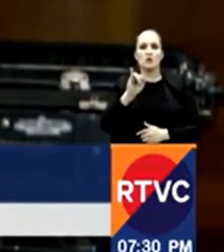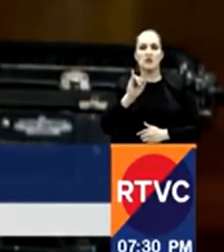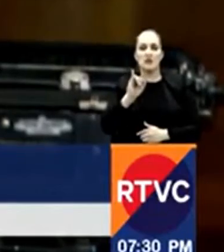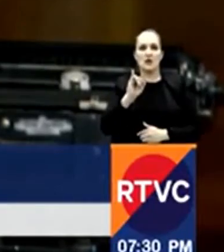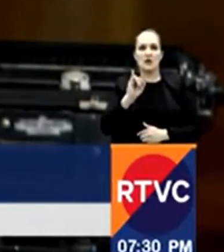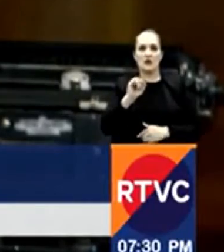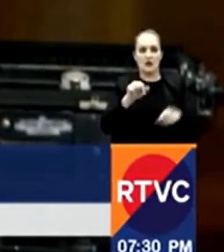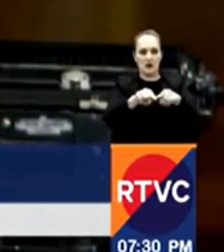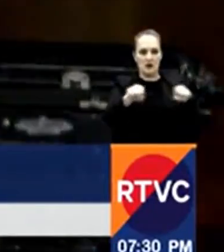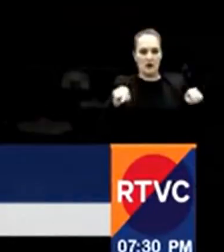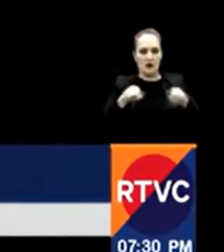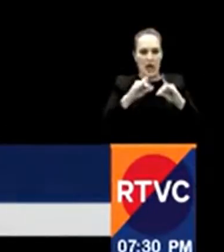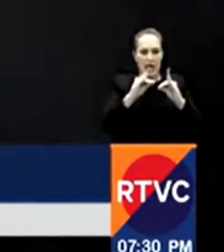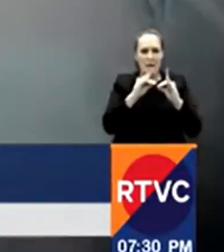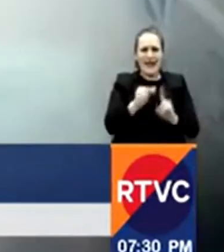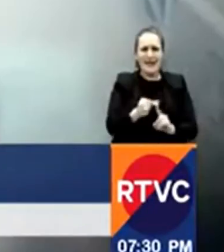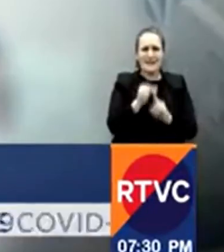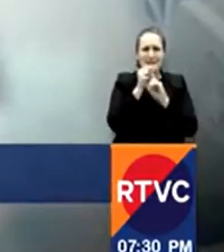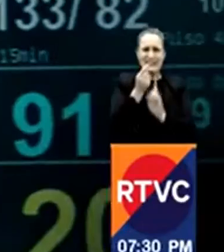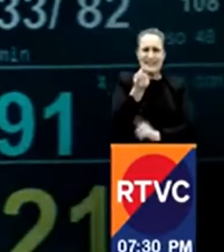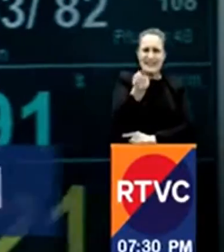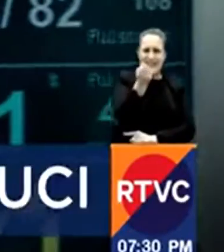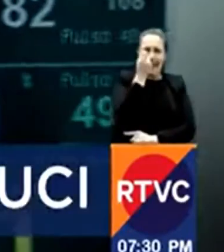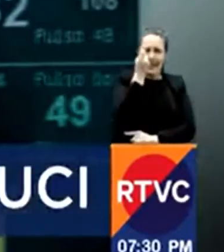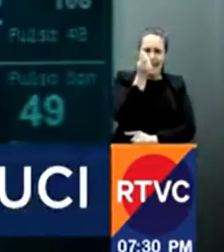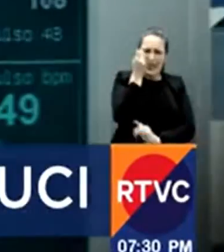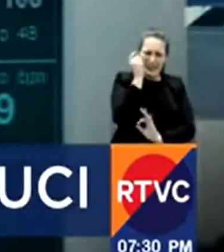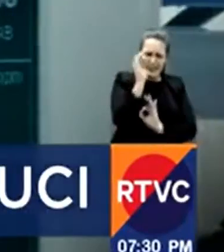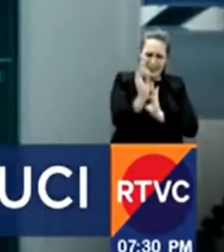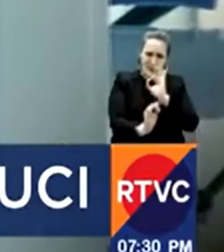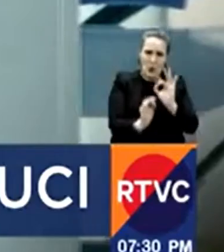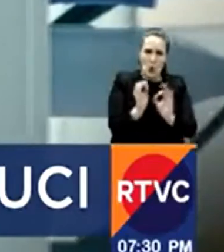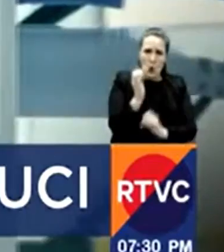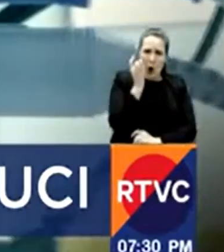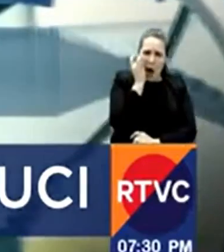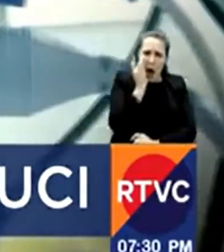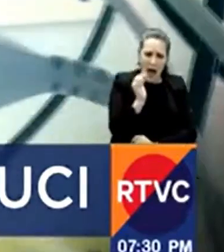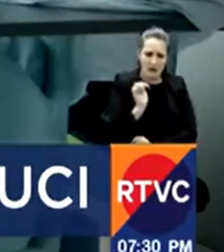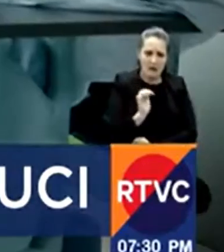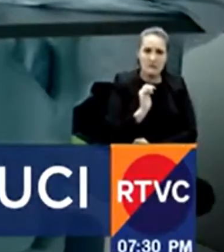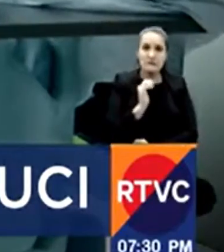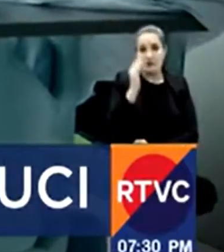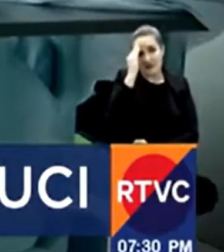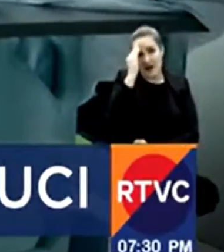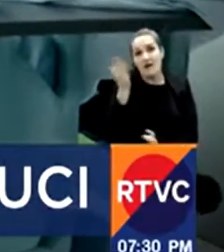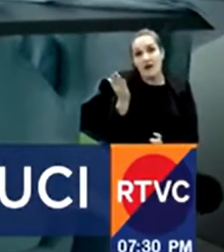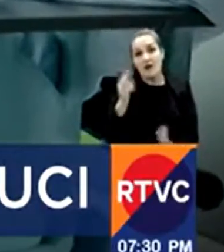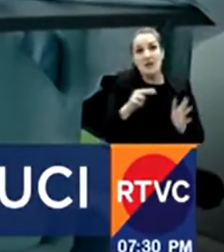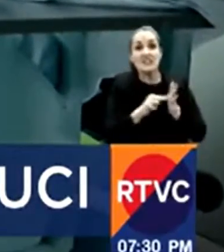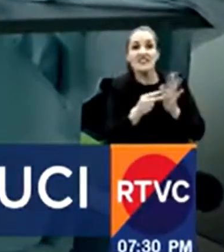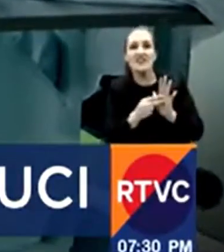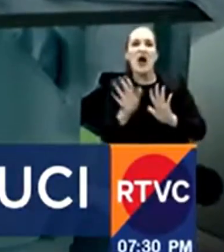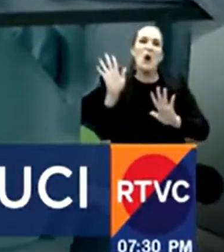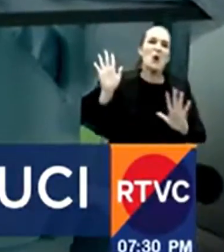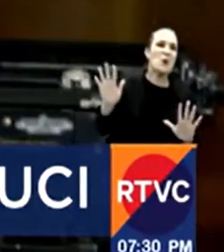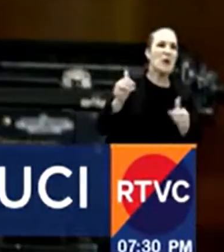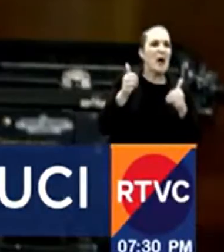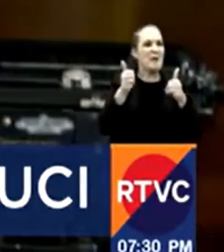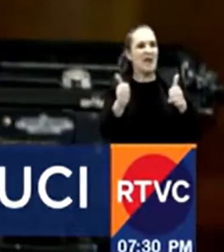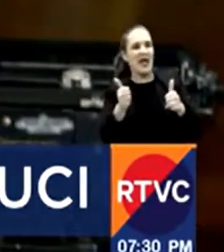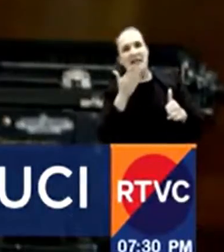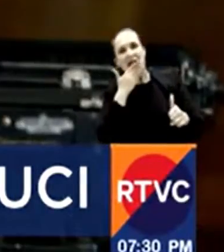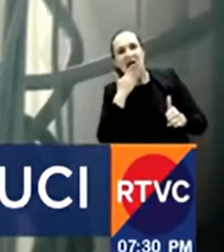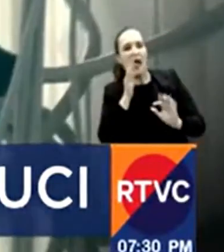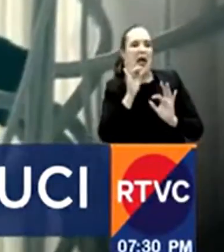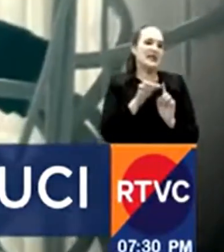uno se imagina lo peor, es lo peor porque pues uno sabe que cuando una persona ingresa ahí no es porque esté pasando